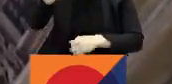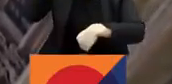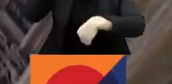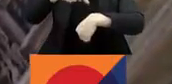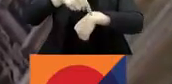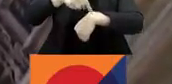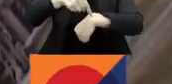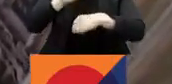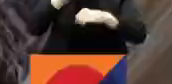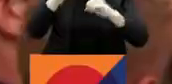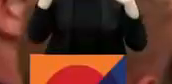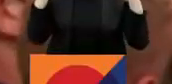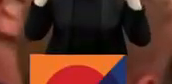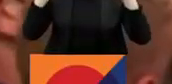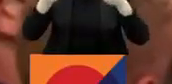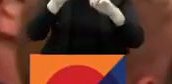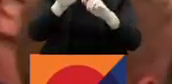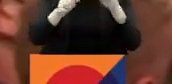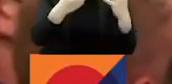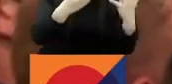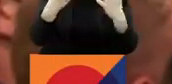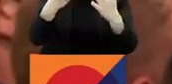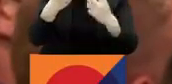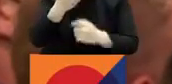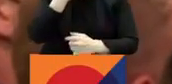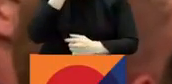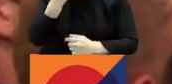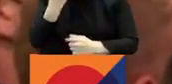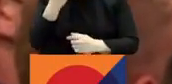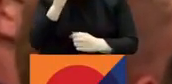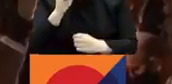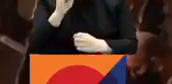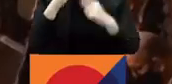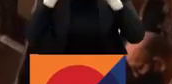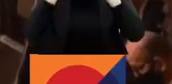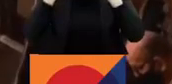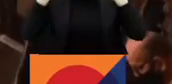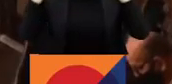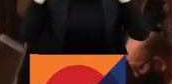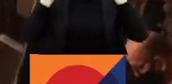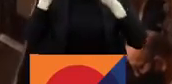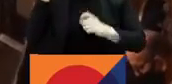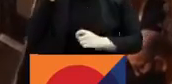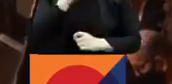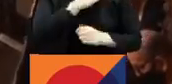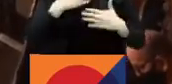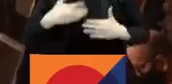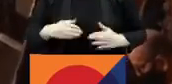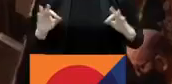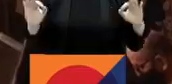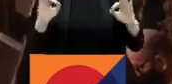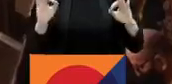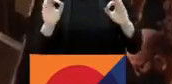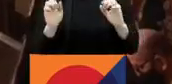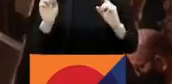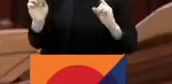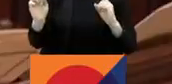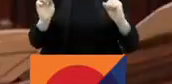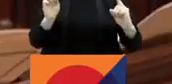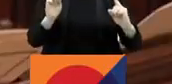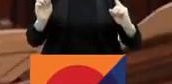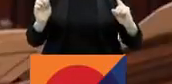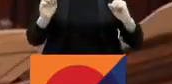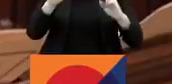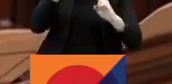no 800 invitados, con tapabocas, sin uniformes militares y mucha distancia, como si la coyuntura de la pandemia